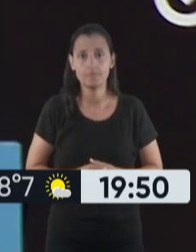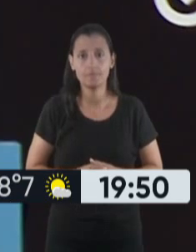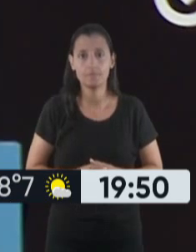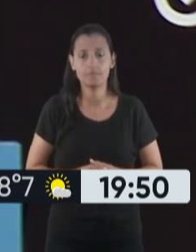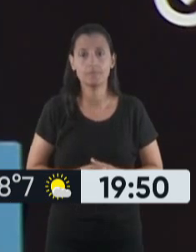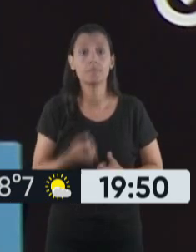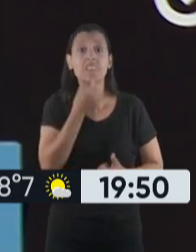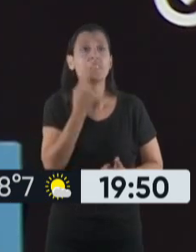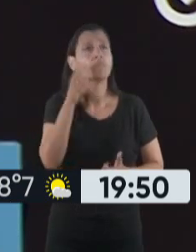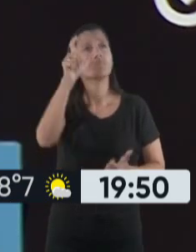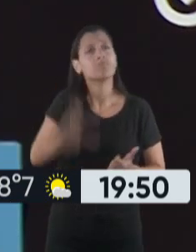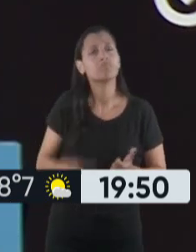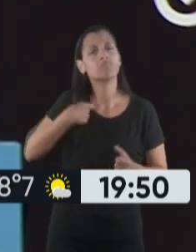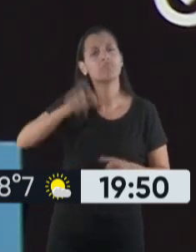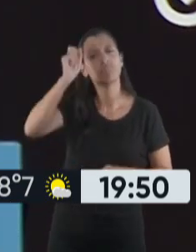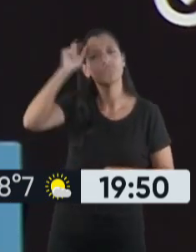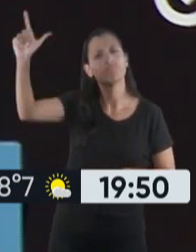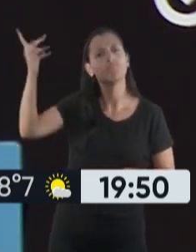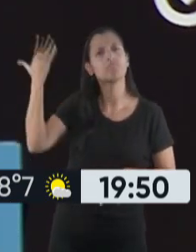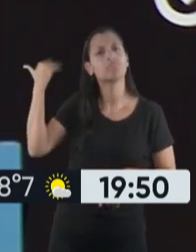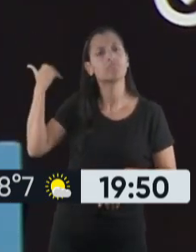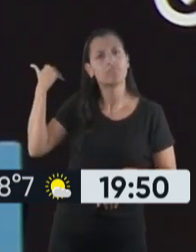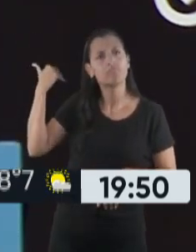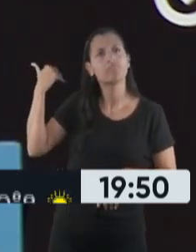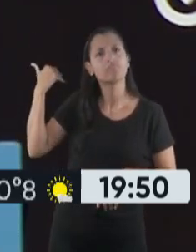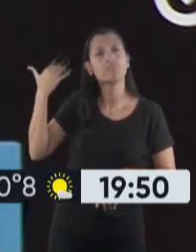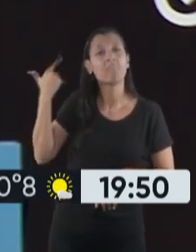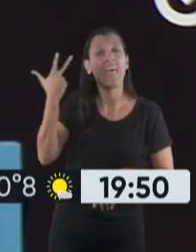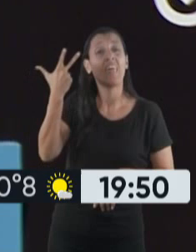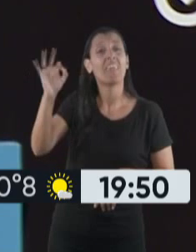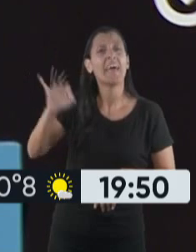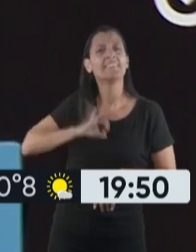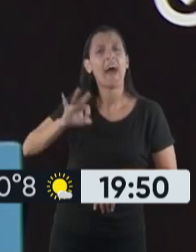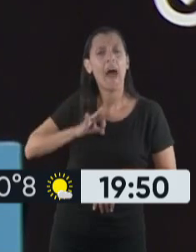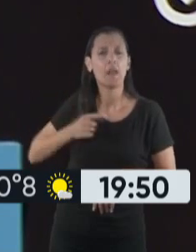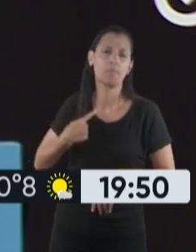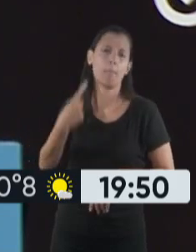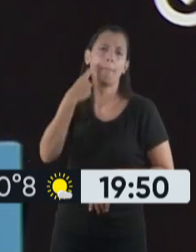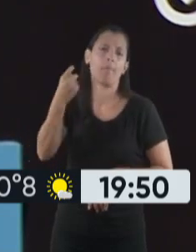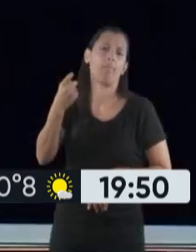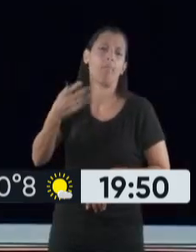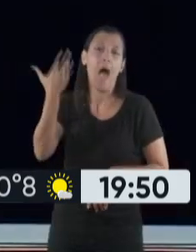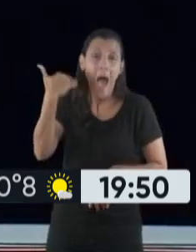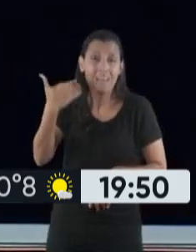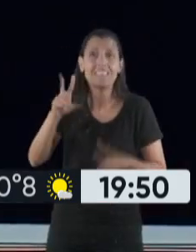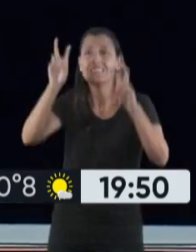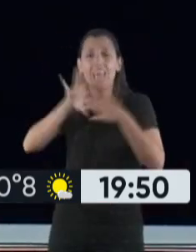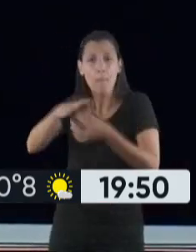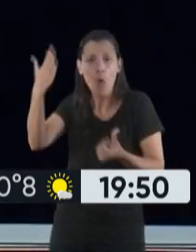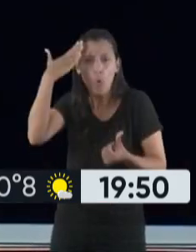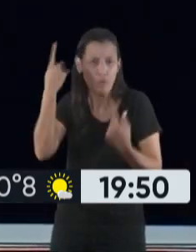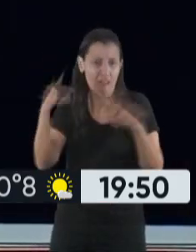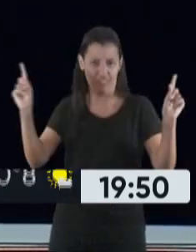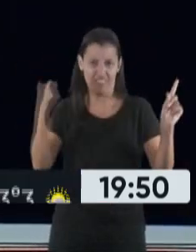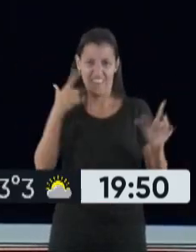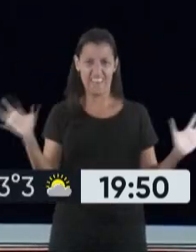Si uno mira cine de hace 30 años, se da cuenta de lo distinto que era la cultura. Se da